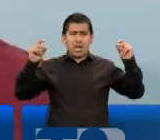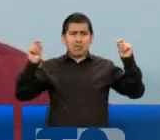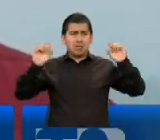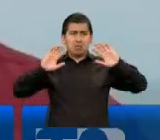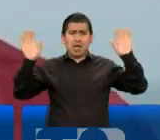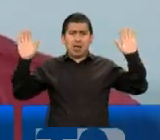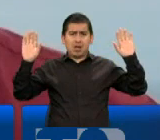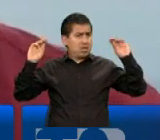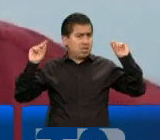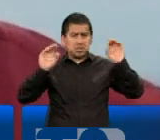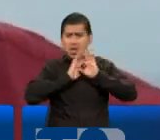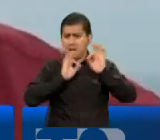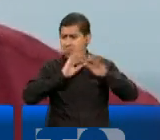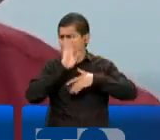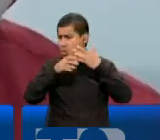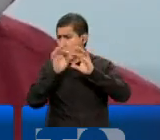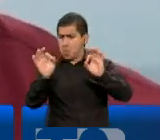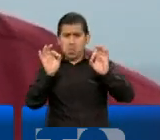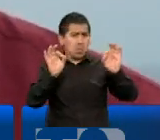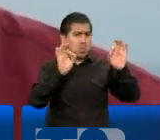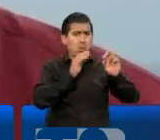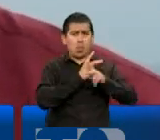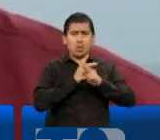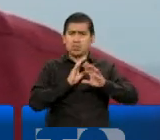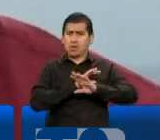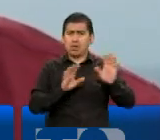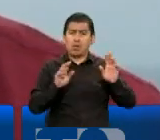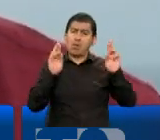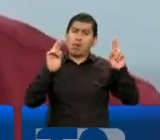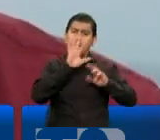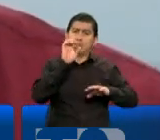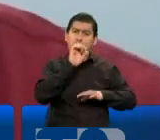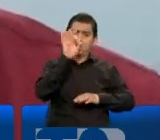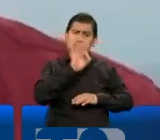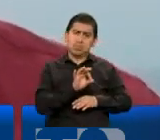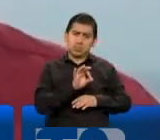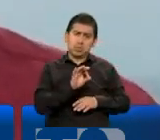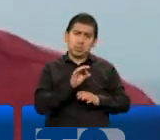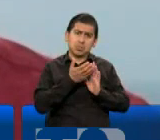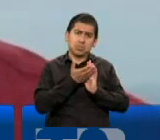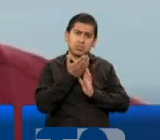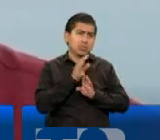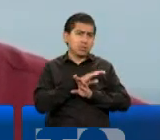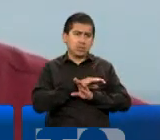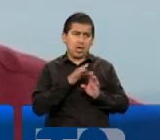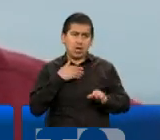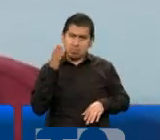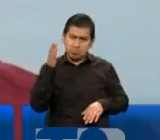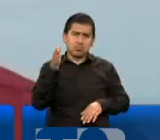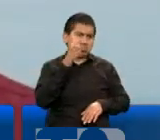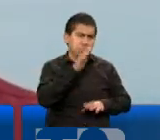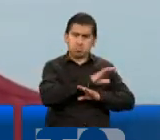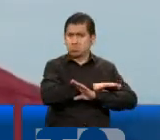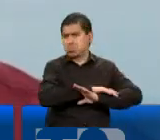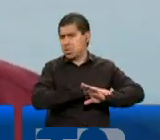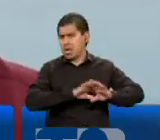y bioseguridad entonces con un aforo del 50 por ciento yo creo que la hotelería hemos inspeccionado también junto al departamento de